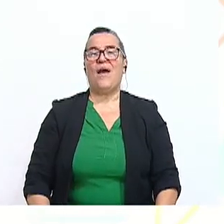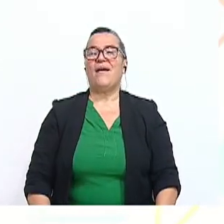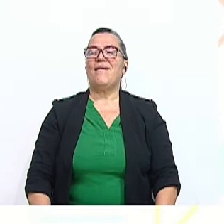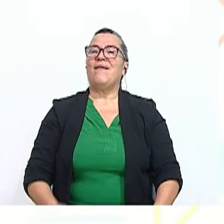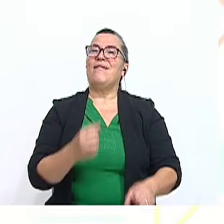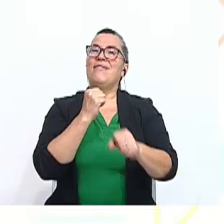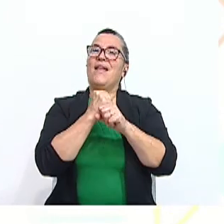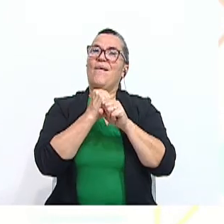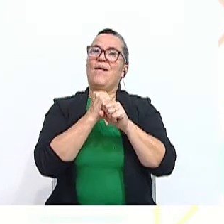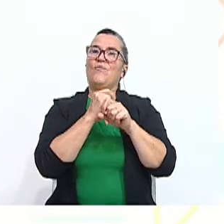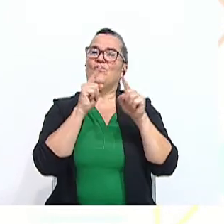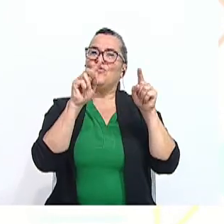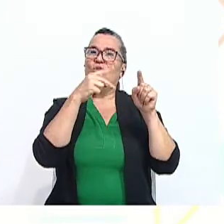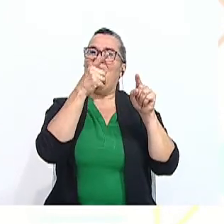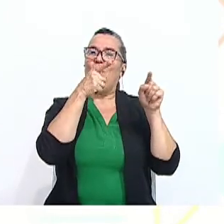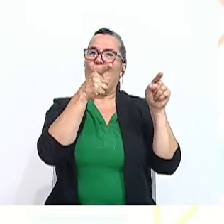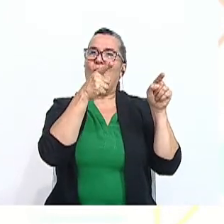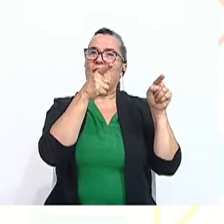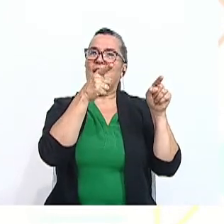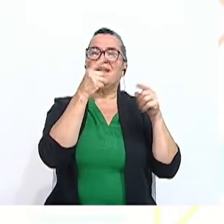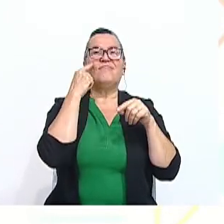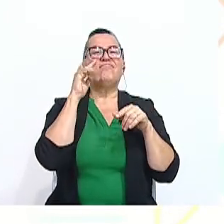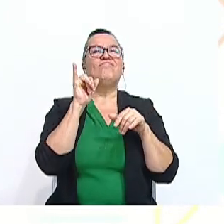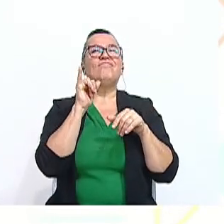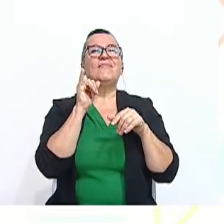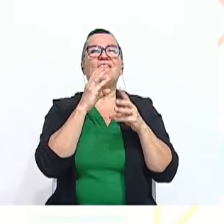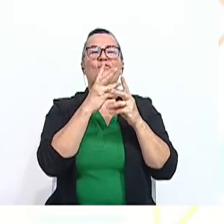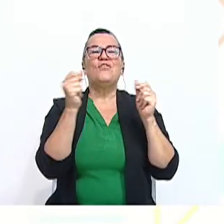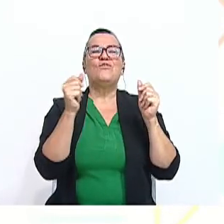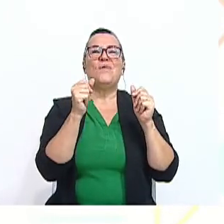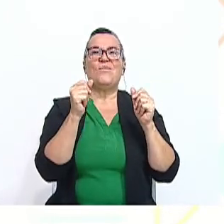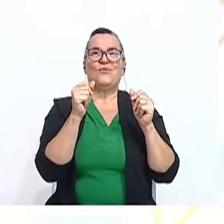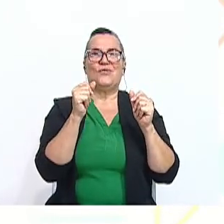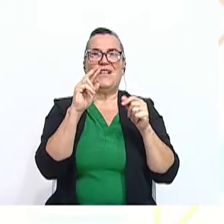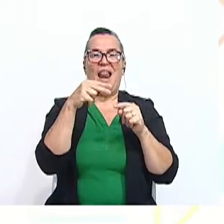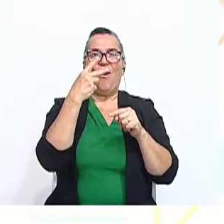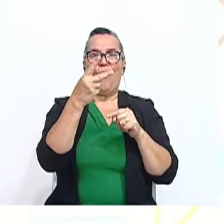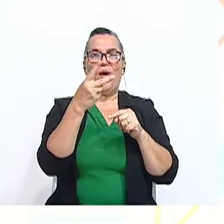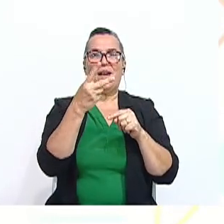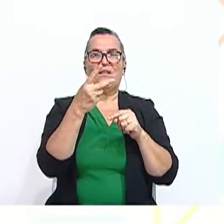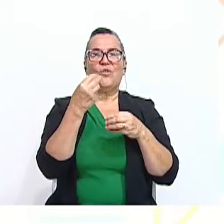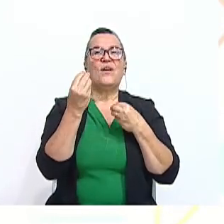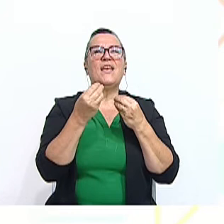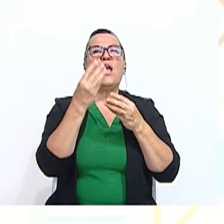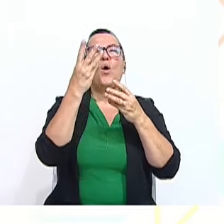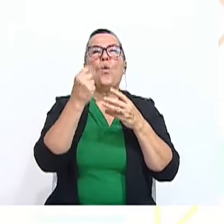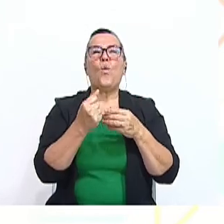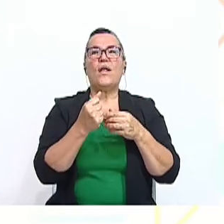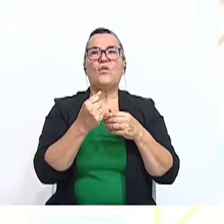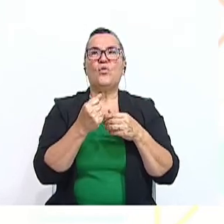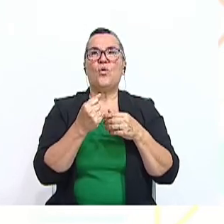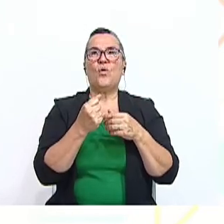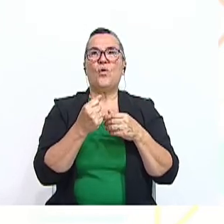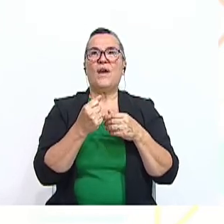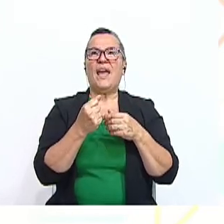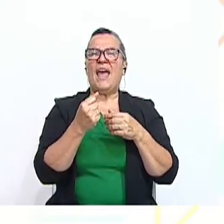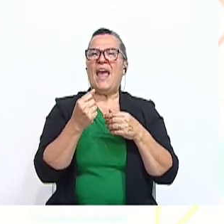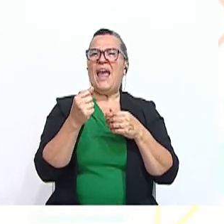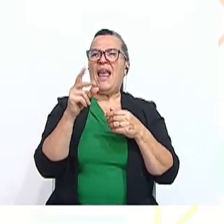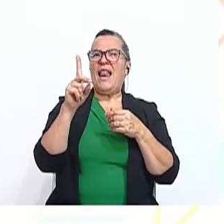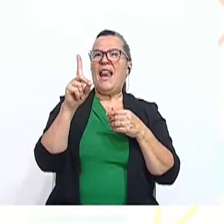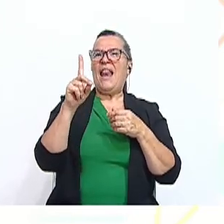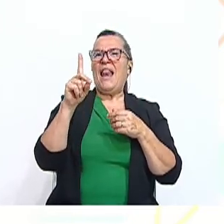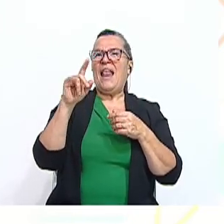Trabajemos con esta ecuación cuadrática. ¿Qué les parece si resolvemos la ecuación cuadrática? Y vamos a calcular el discriminante de esta